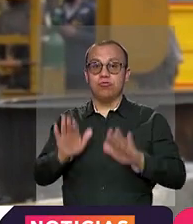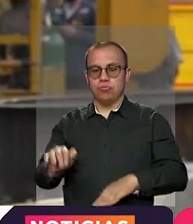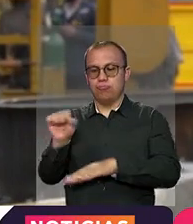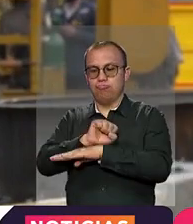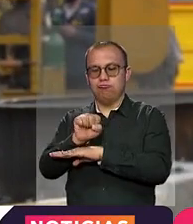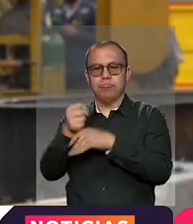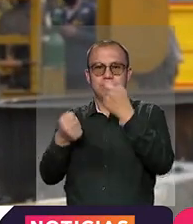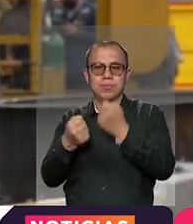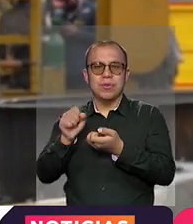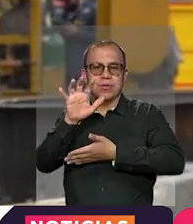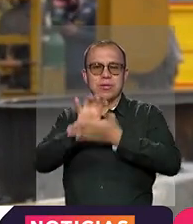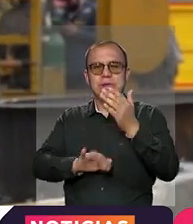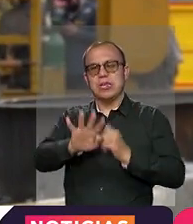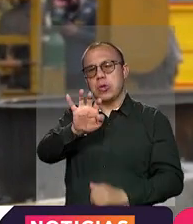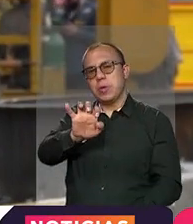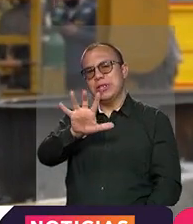el